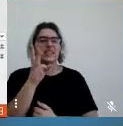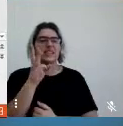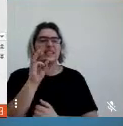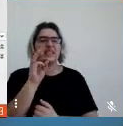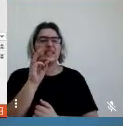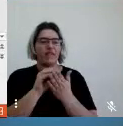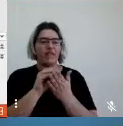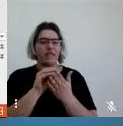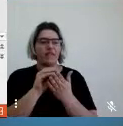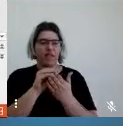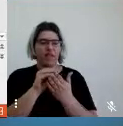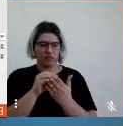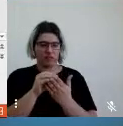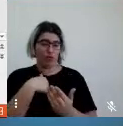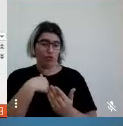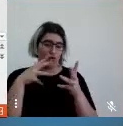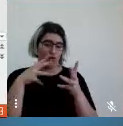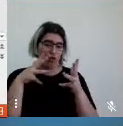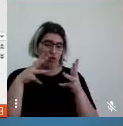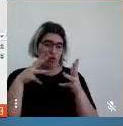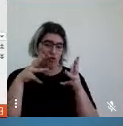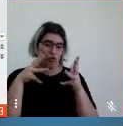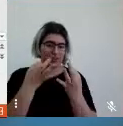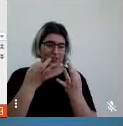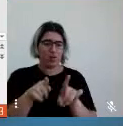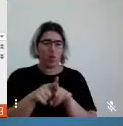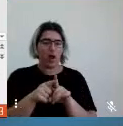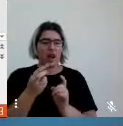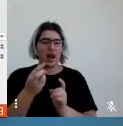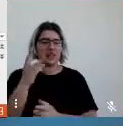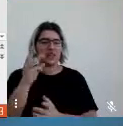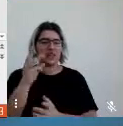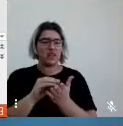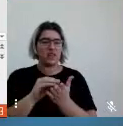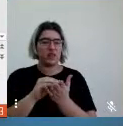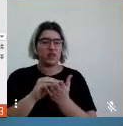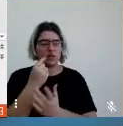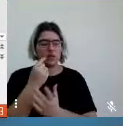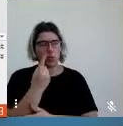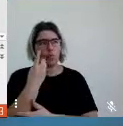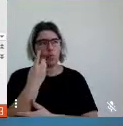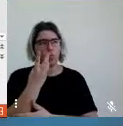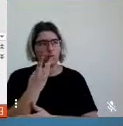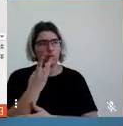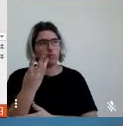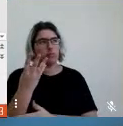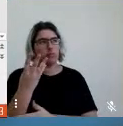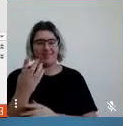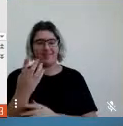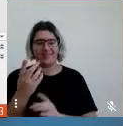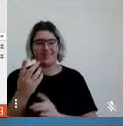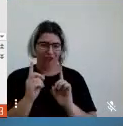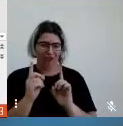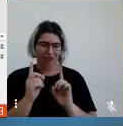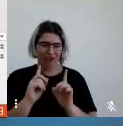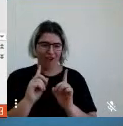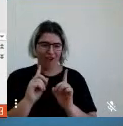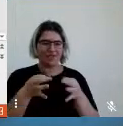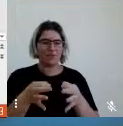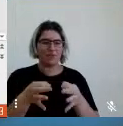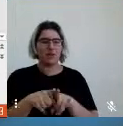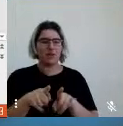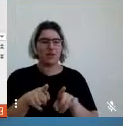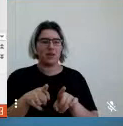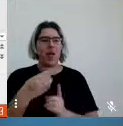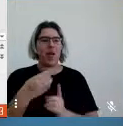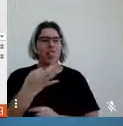consejo dietético, más que estar contando cuántas veces masticamos ese alimento, aconsejo siempre en consulta el dejar el utensilio en la mesa,